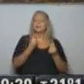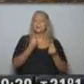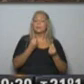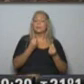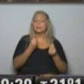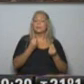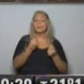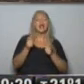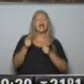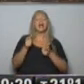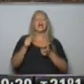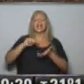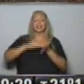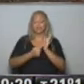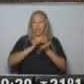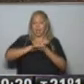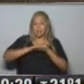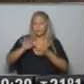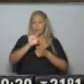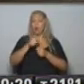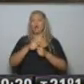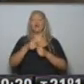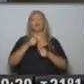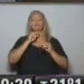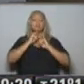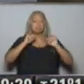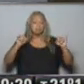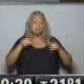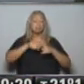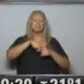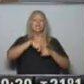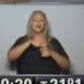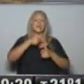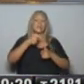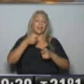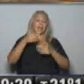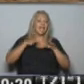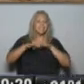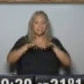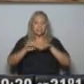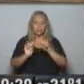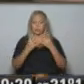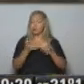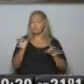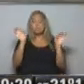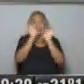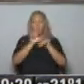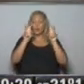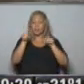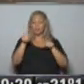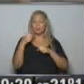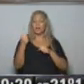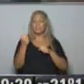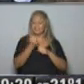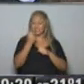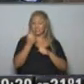el tránsito ha mejorado, o porque las inundaciones ya no, o porque las tormentas ya no generan inundaciones. Ninguno de esos temas que tienen que ver